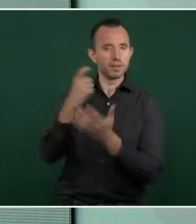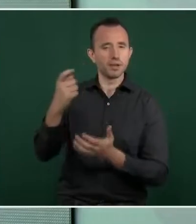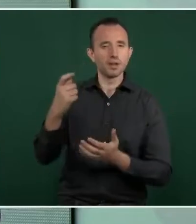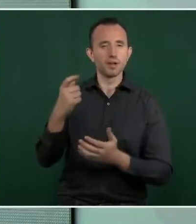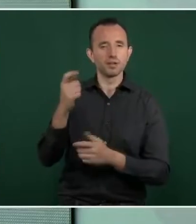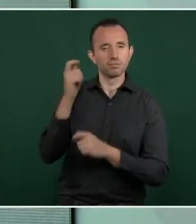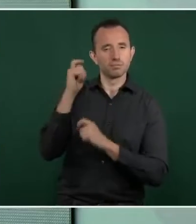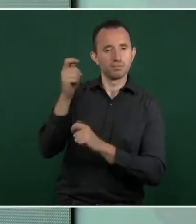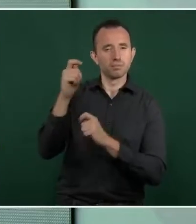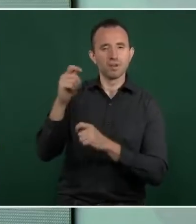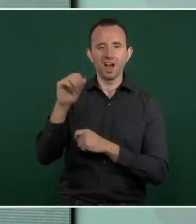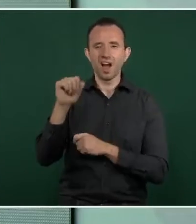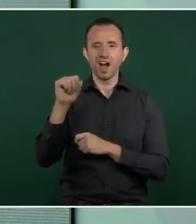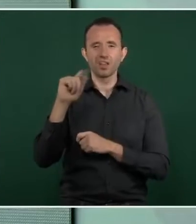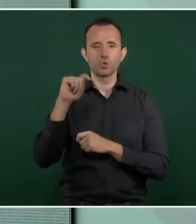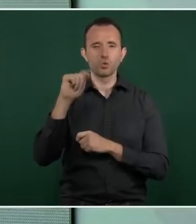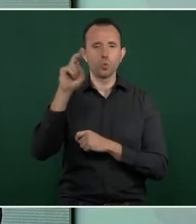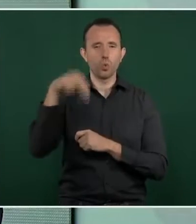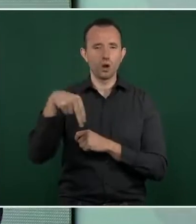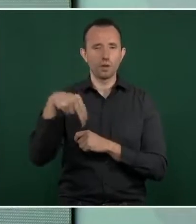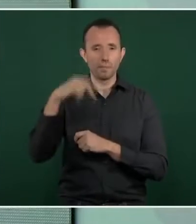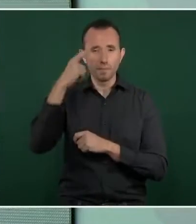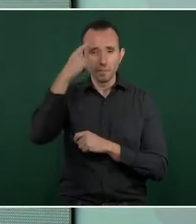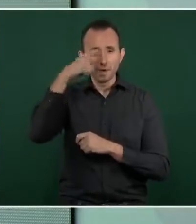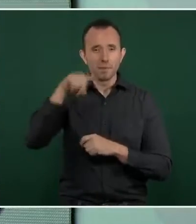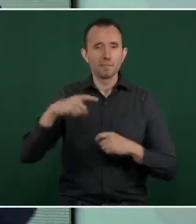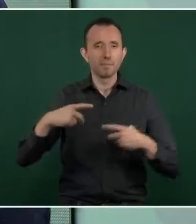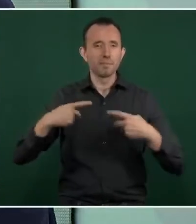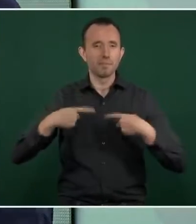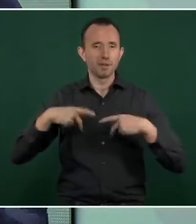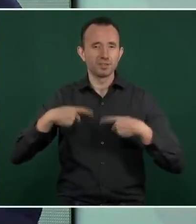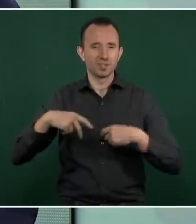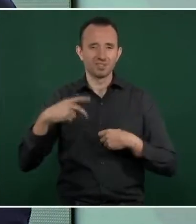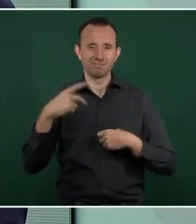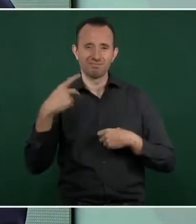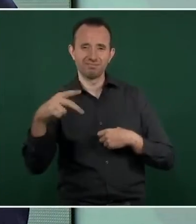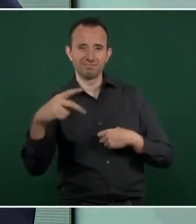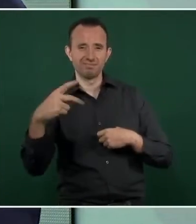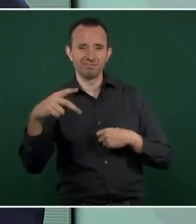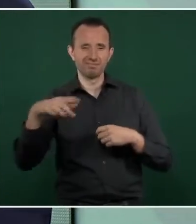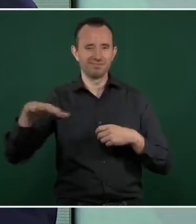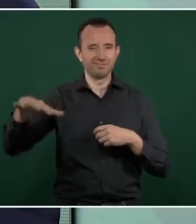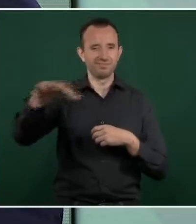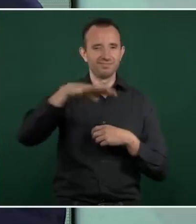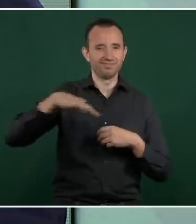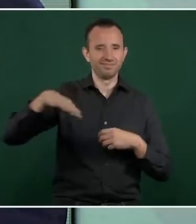pescadores ribereños, para pescadores